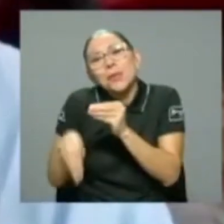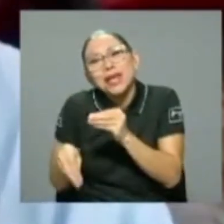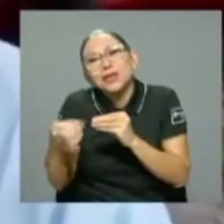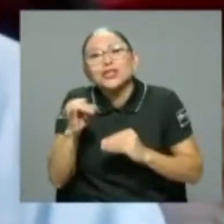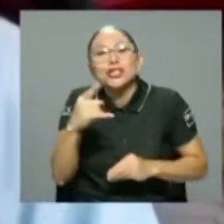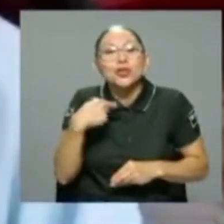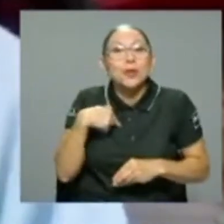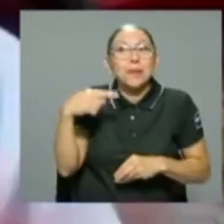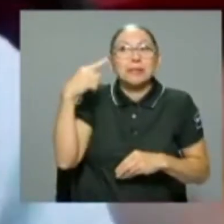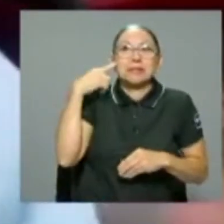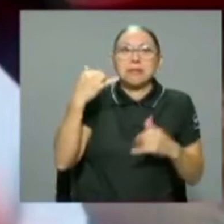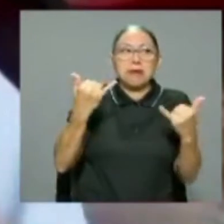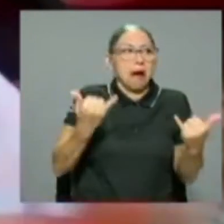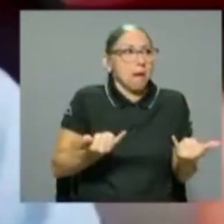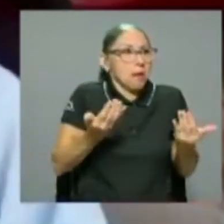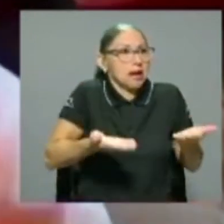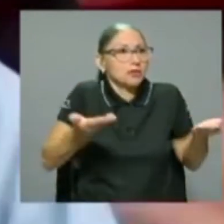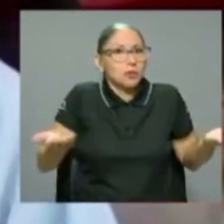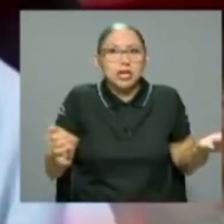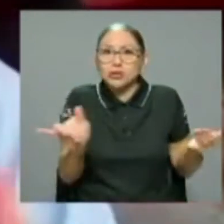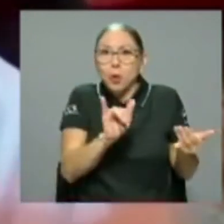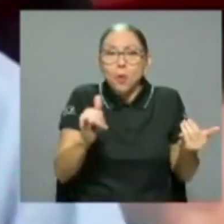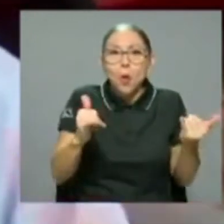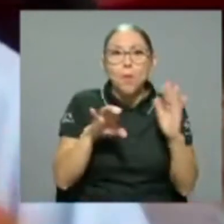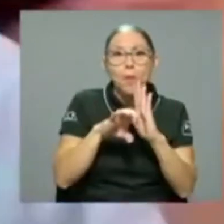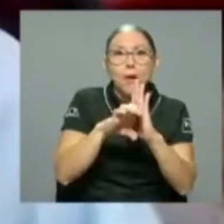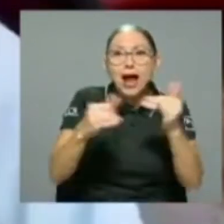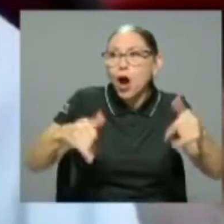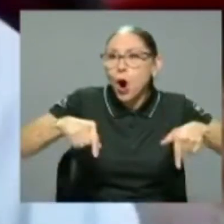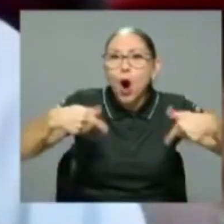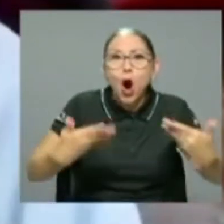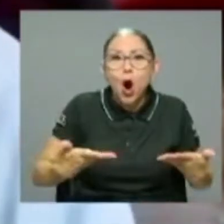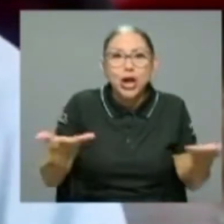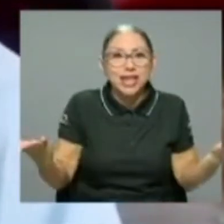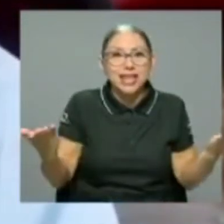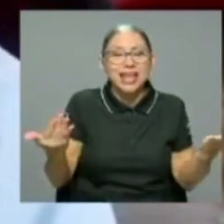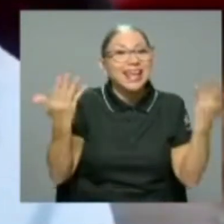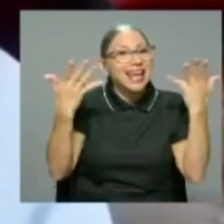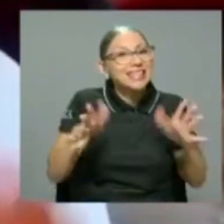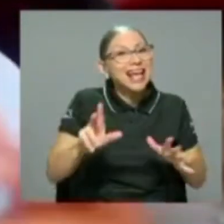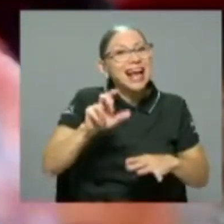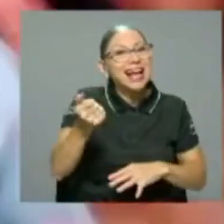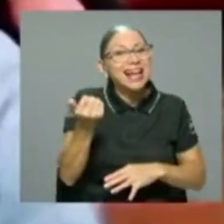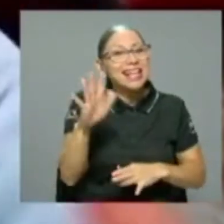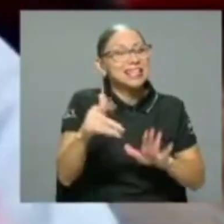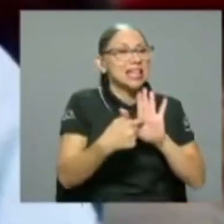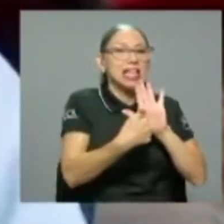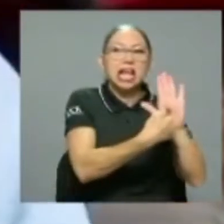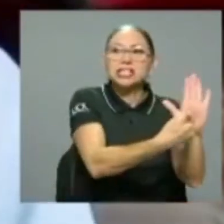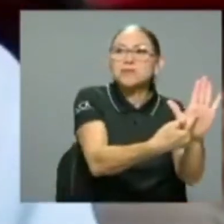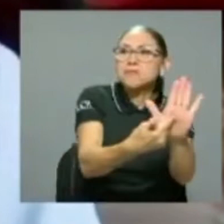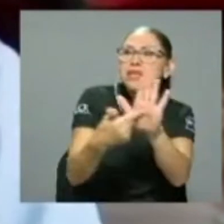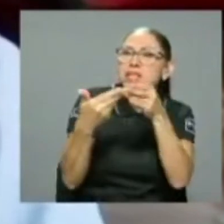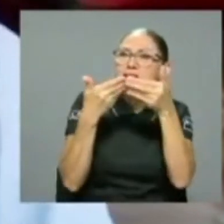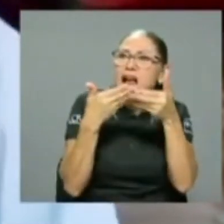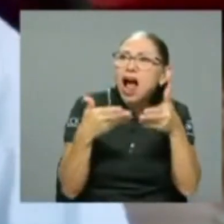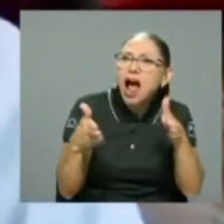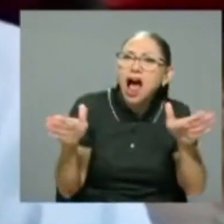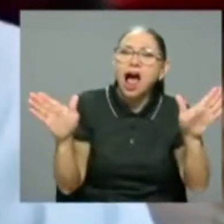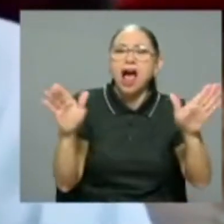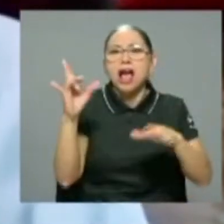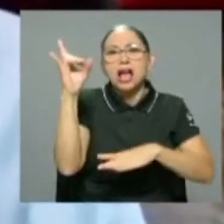en que estamos hoy, cuando el canal transmite más abiertamente a través de cable y por la red. Esas cosas